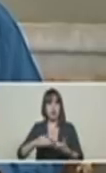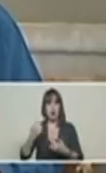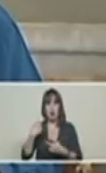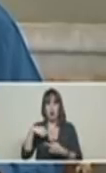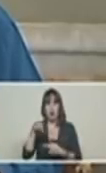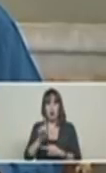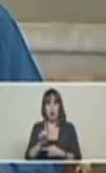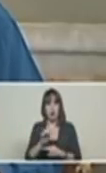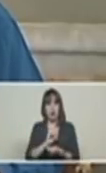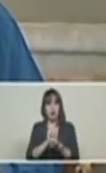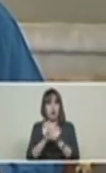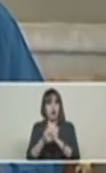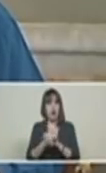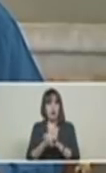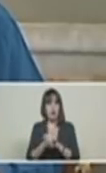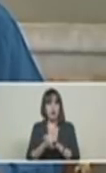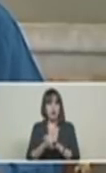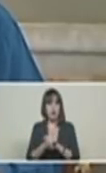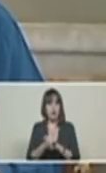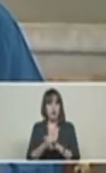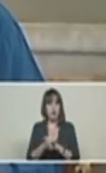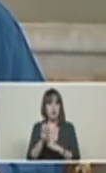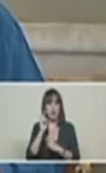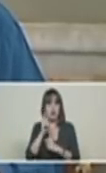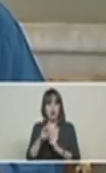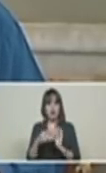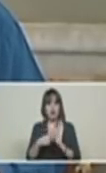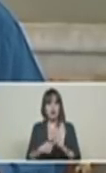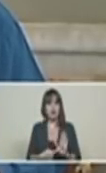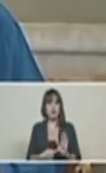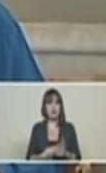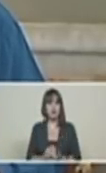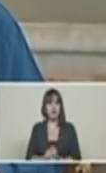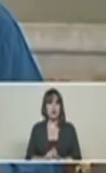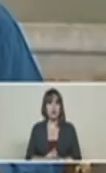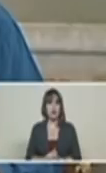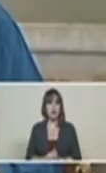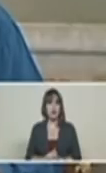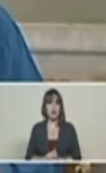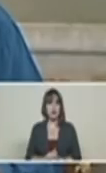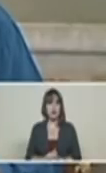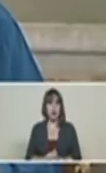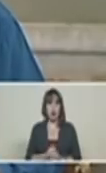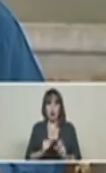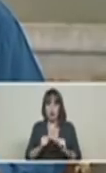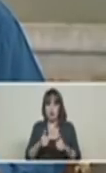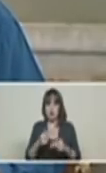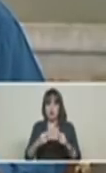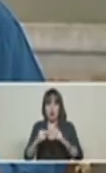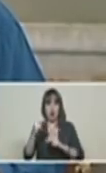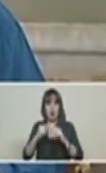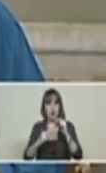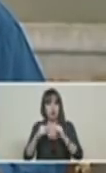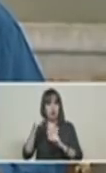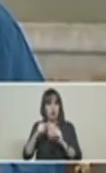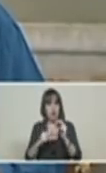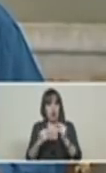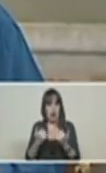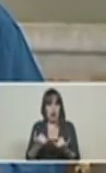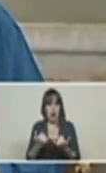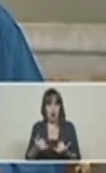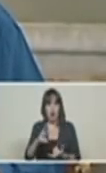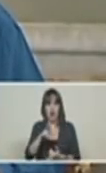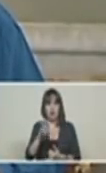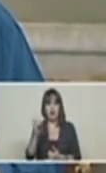y de mercado que hemos entrado a construir 30 días del